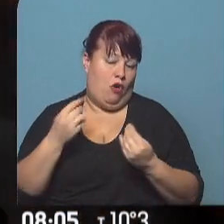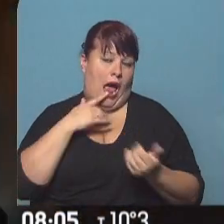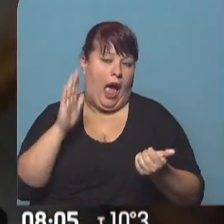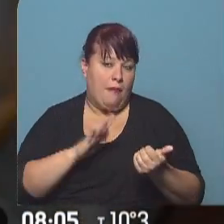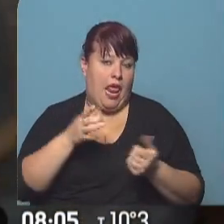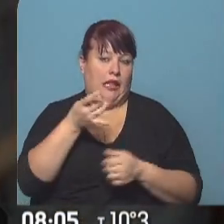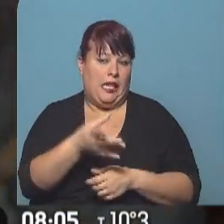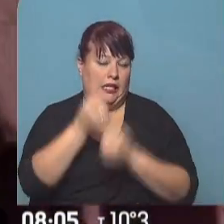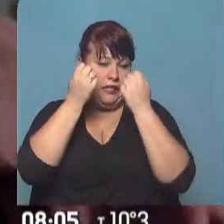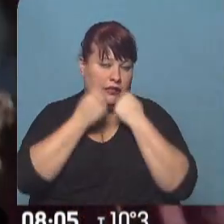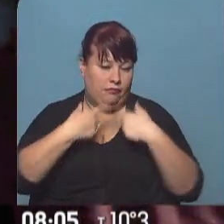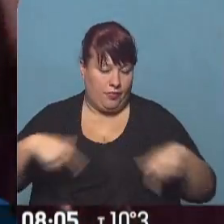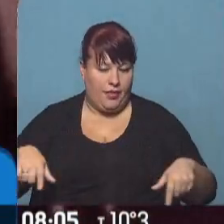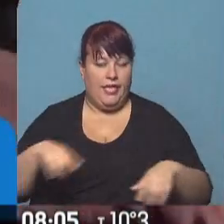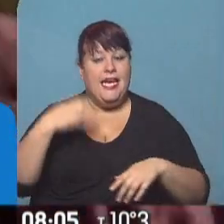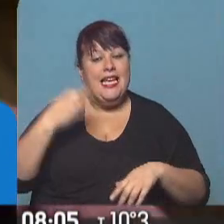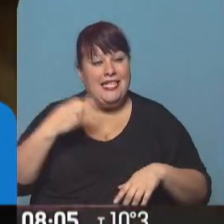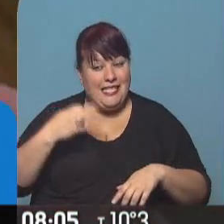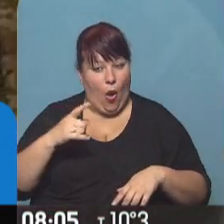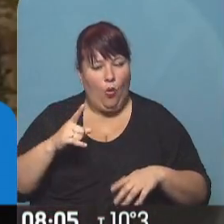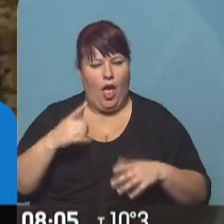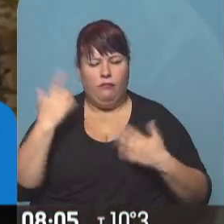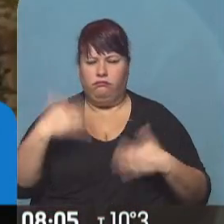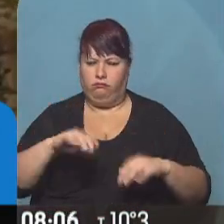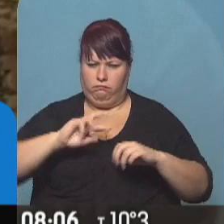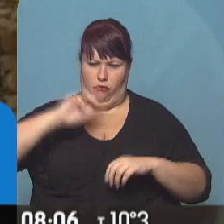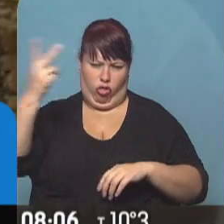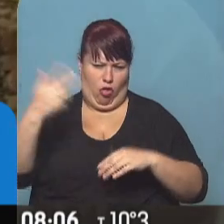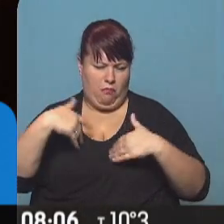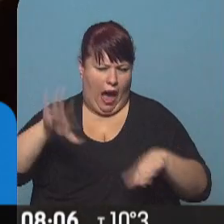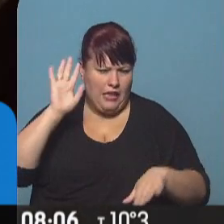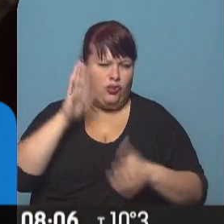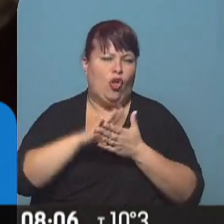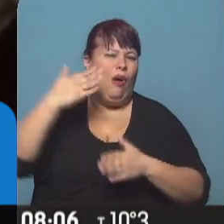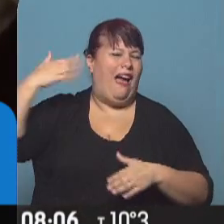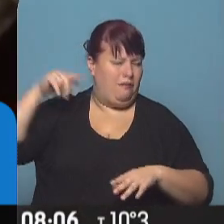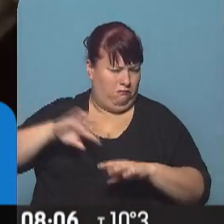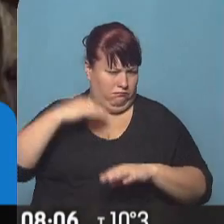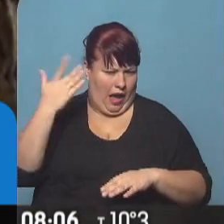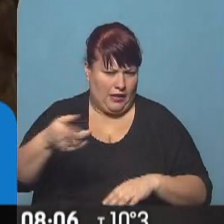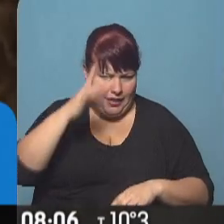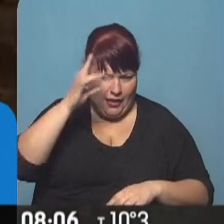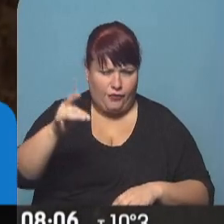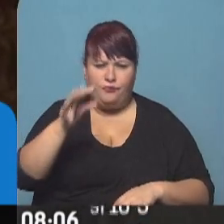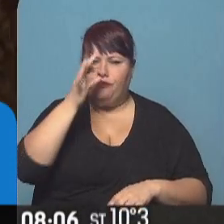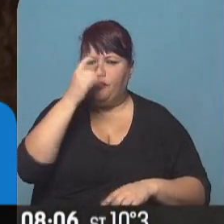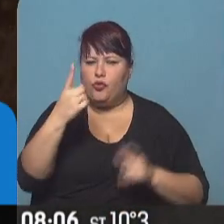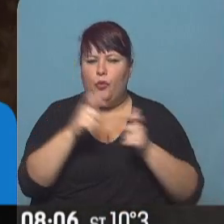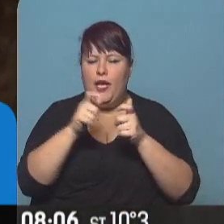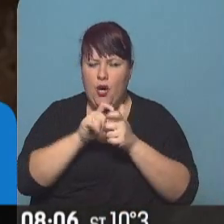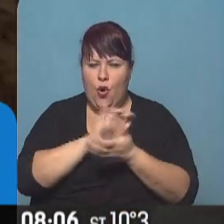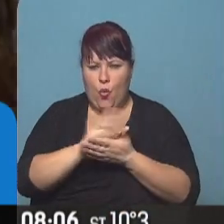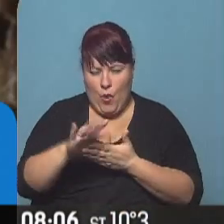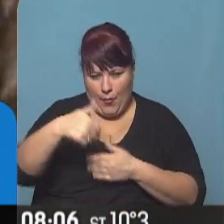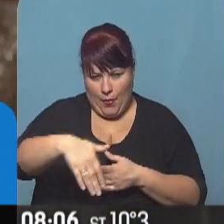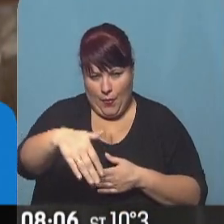amenazas de terrorismo. Una seguridad que fue notoriamente reforzada con respecto a ediciones anteriores. Hay 21 películas que van a